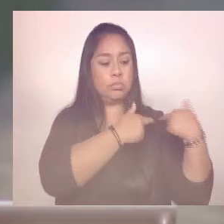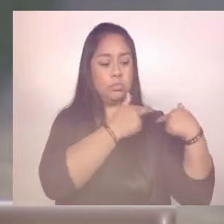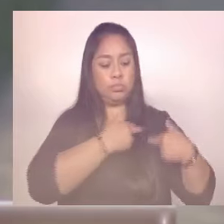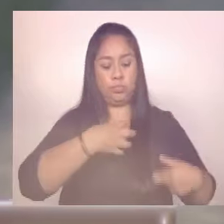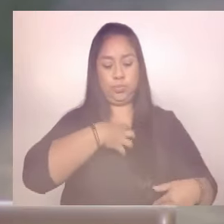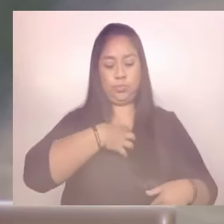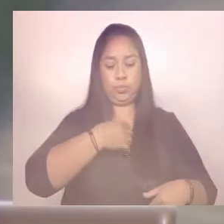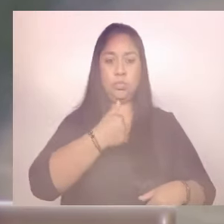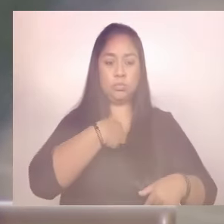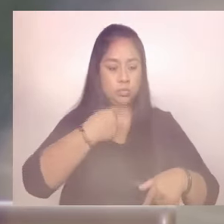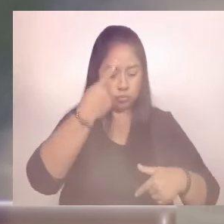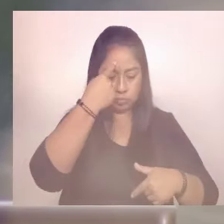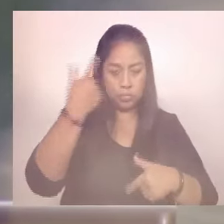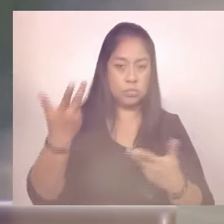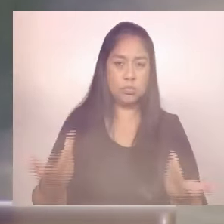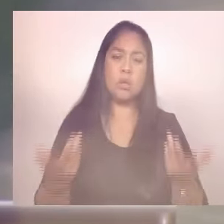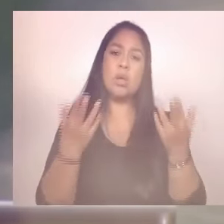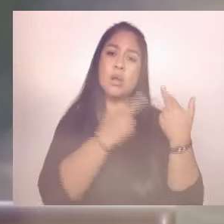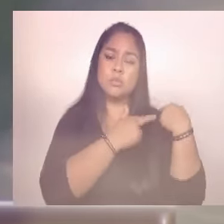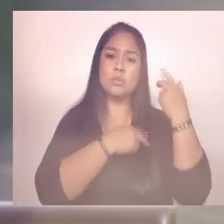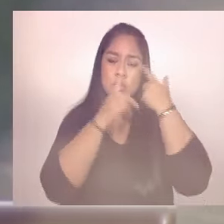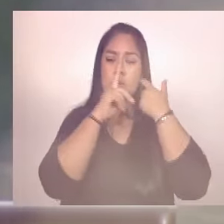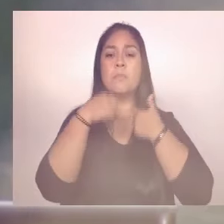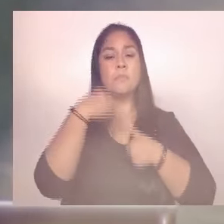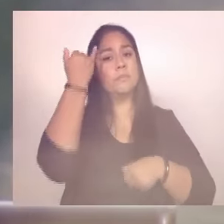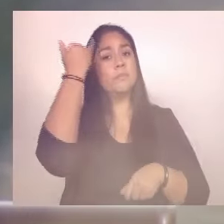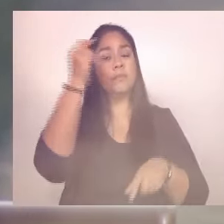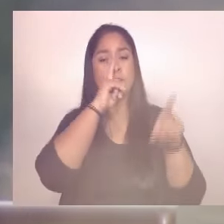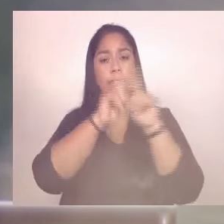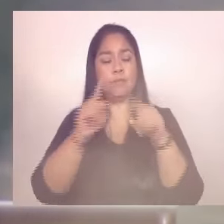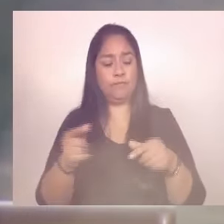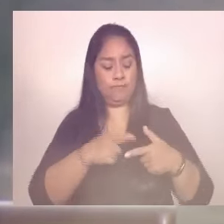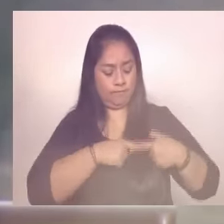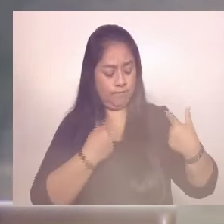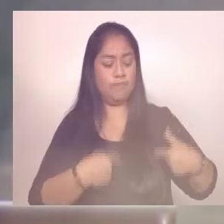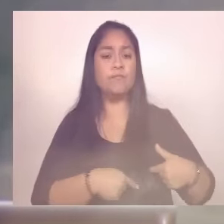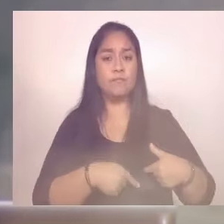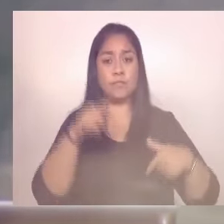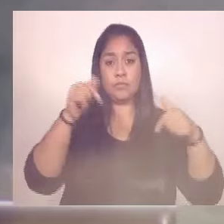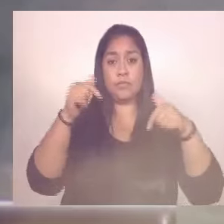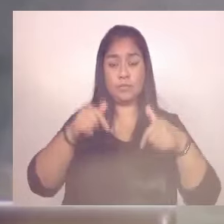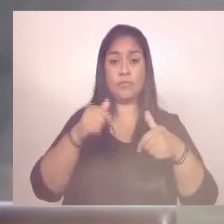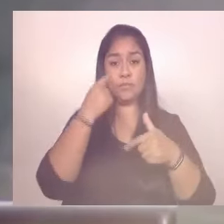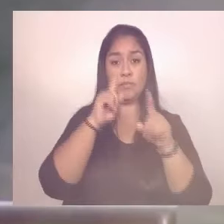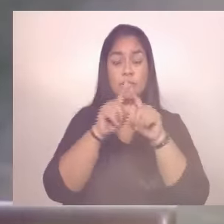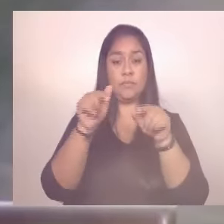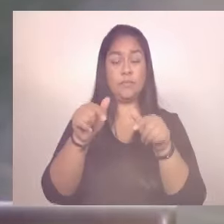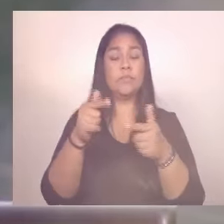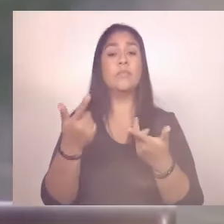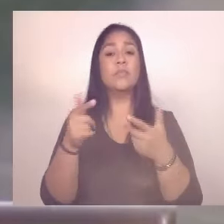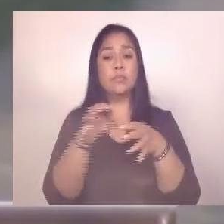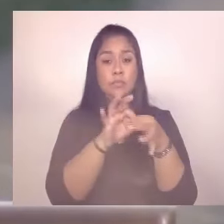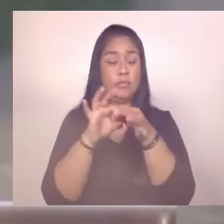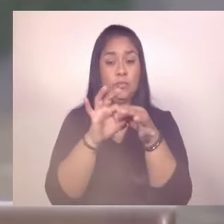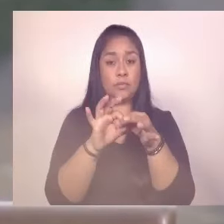nos corresponde. Esta idea está en el corazón y la existencia de esta organización. En el